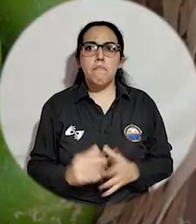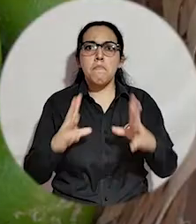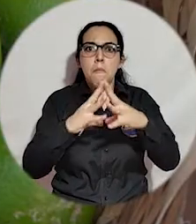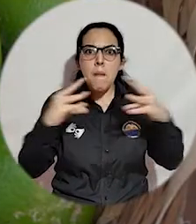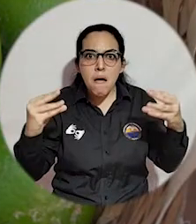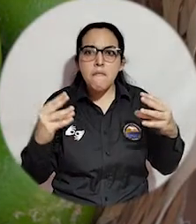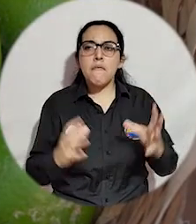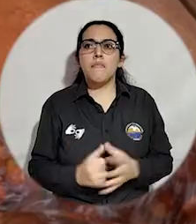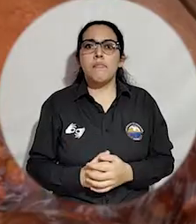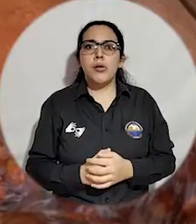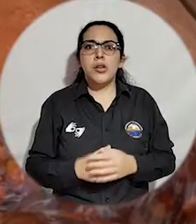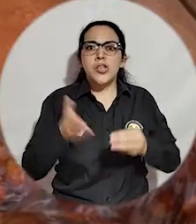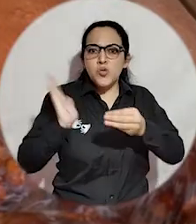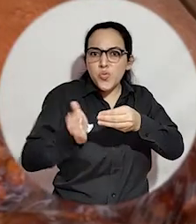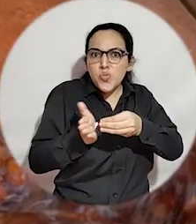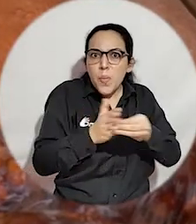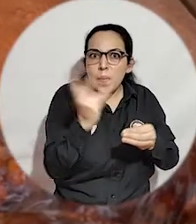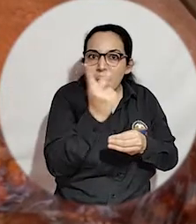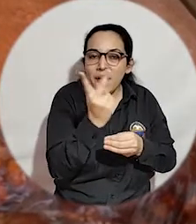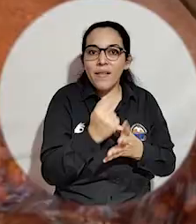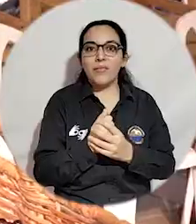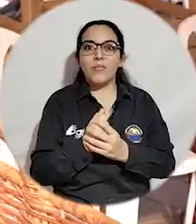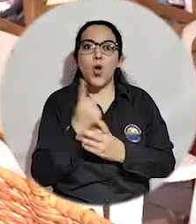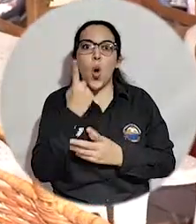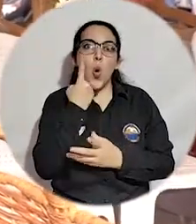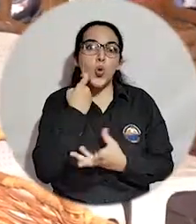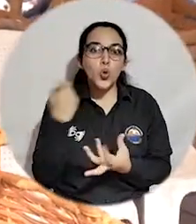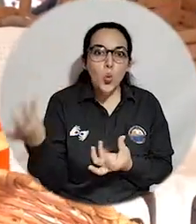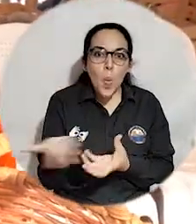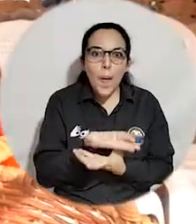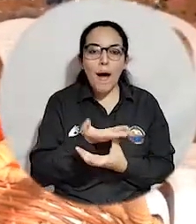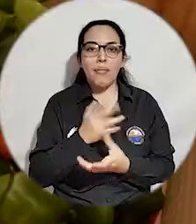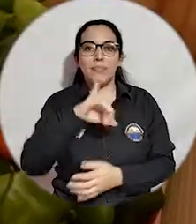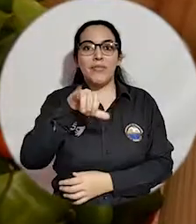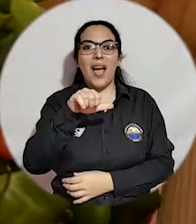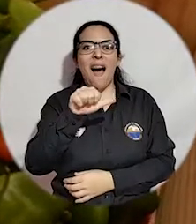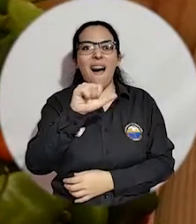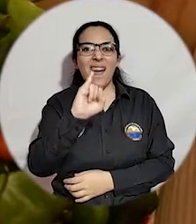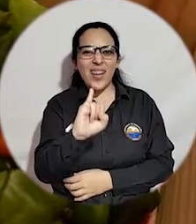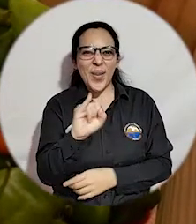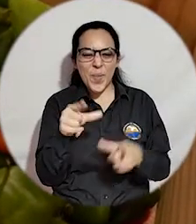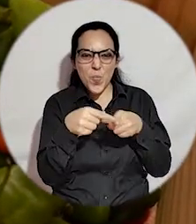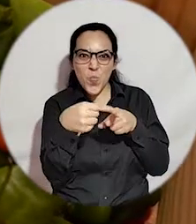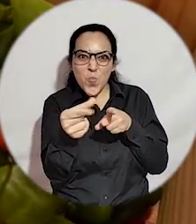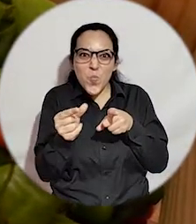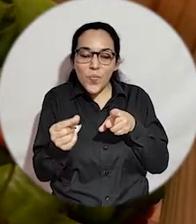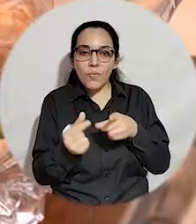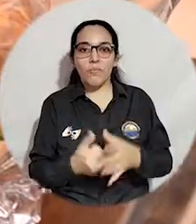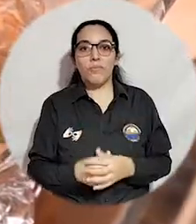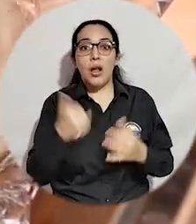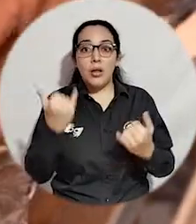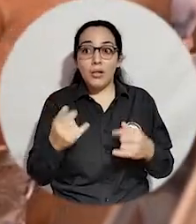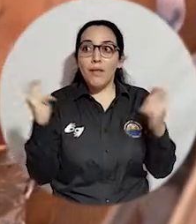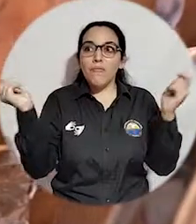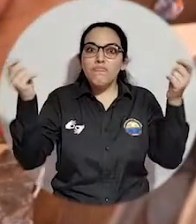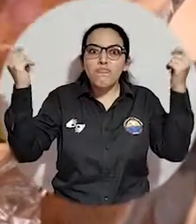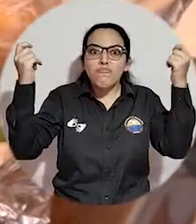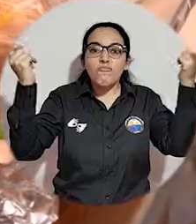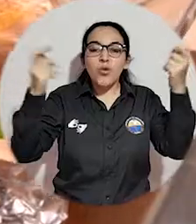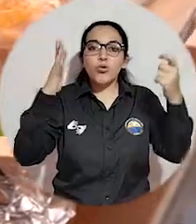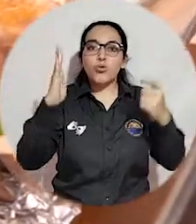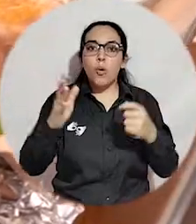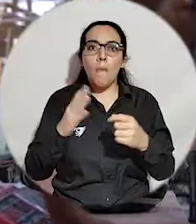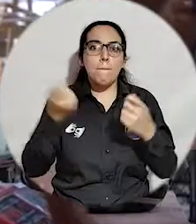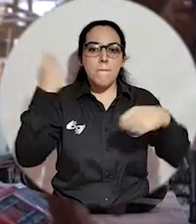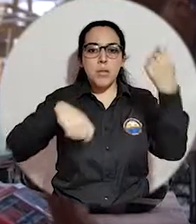limón, papaya, cilantro, tomate, ají, topito. Esta feria les brindó